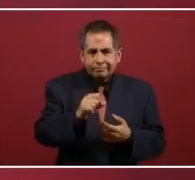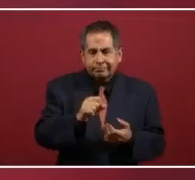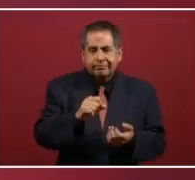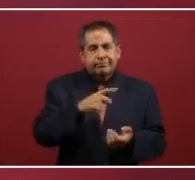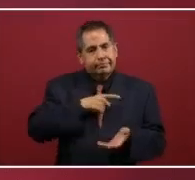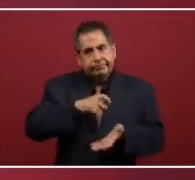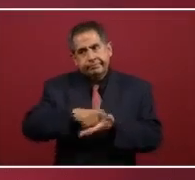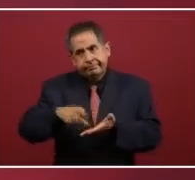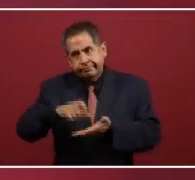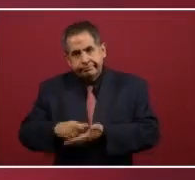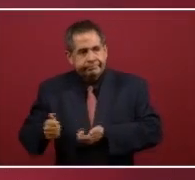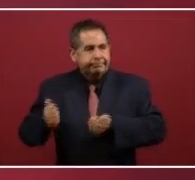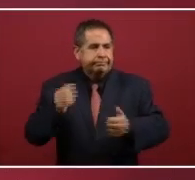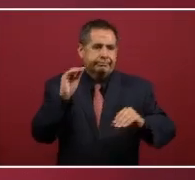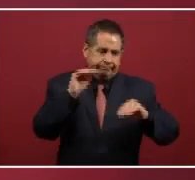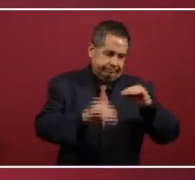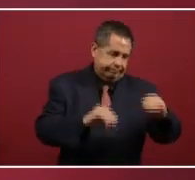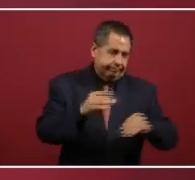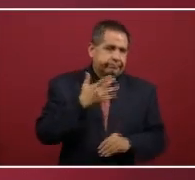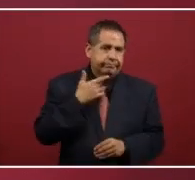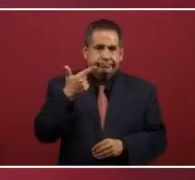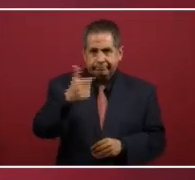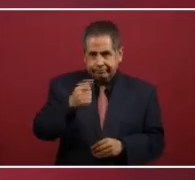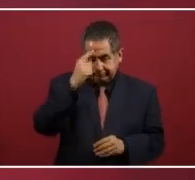que comprar el gas